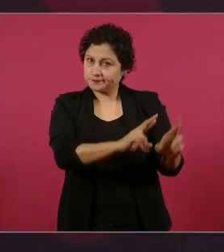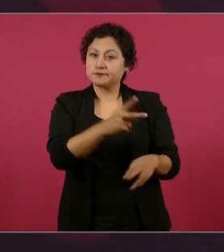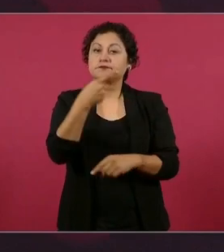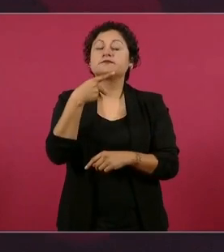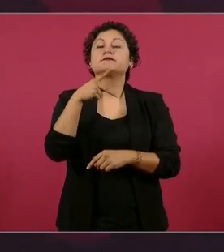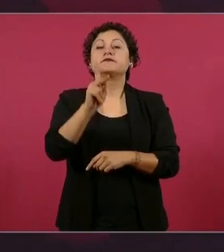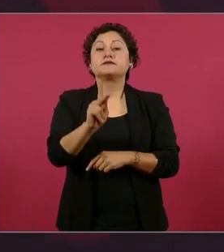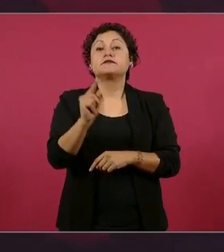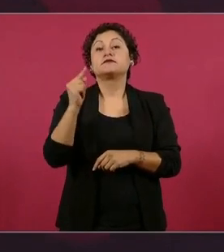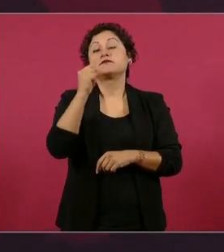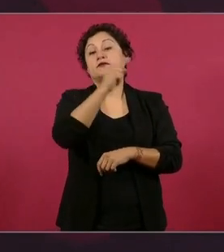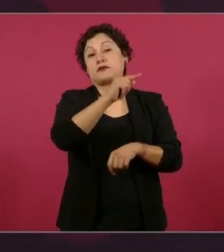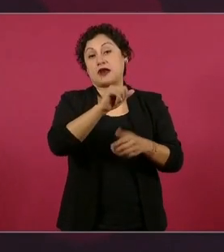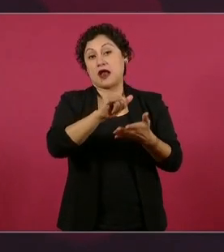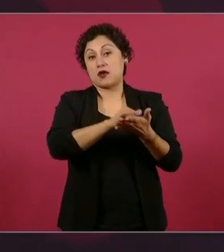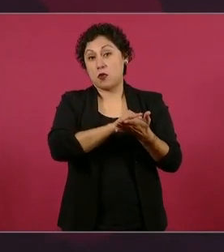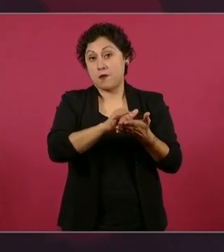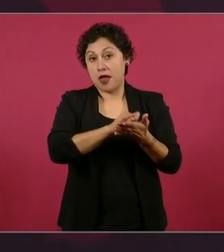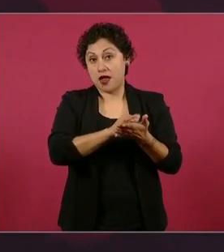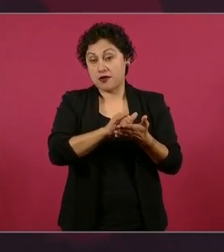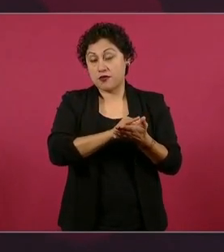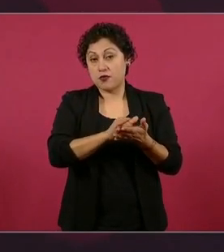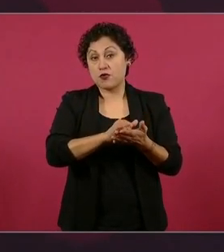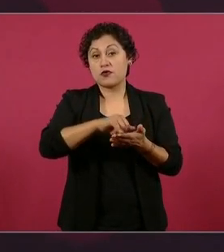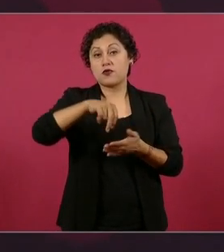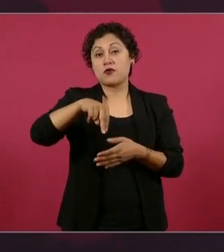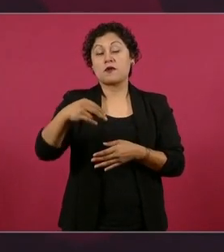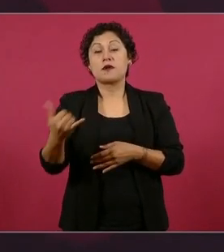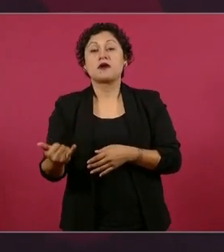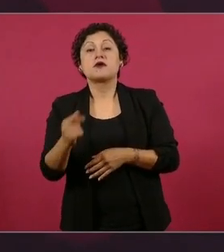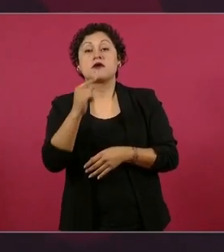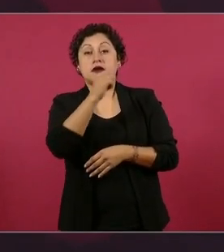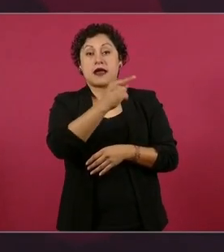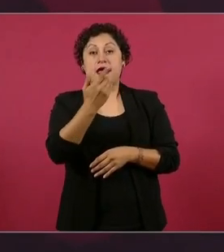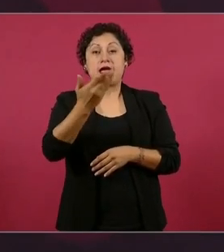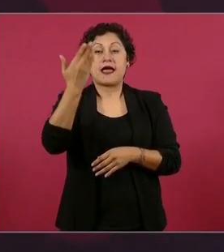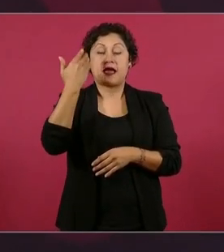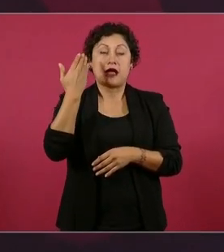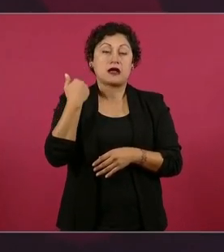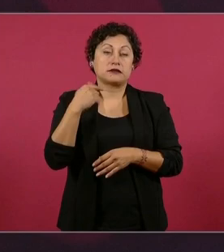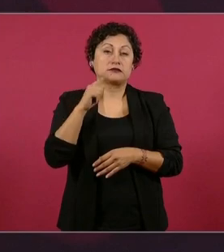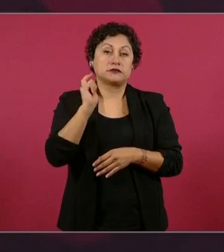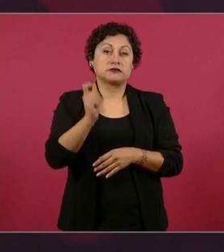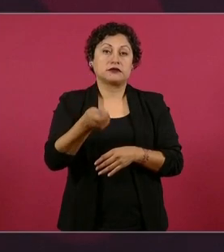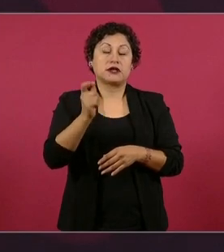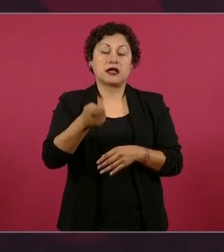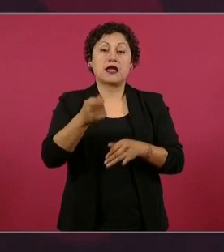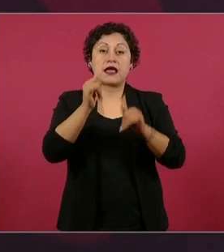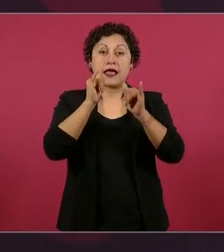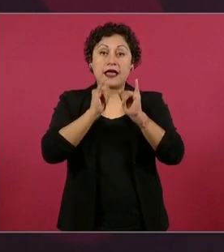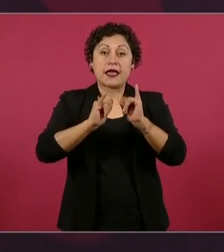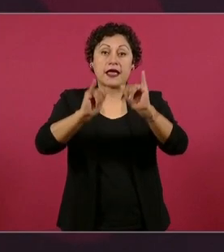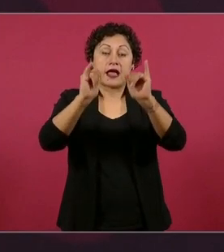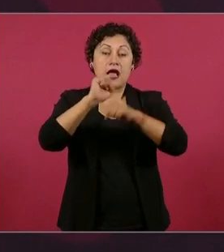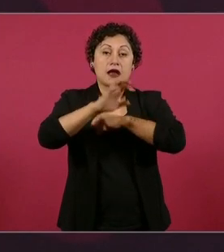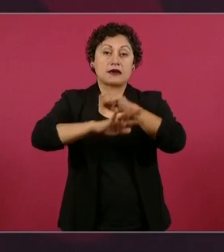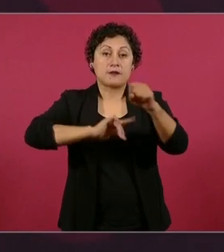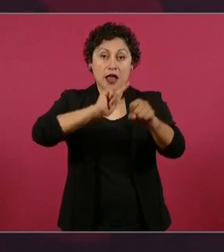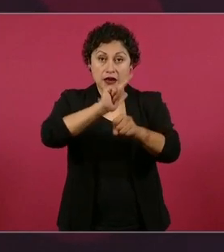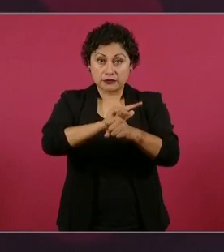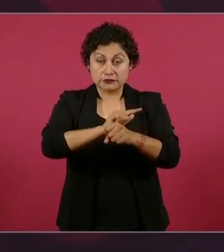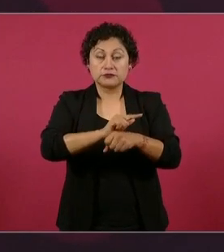en lo que hoy es Nueva York, y ya en la Ciudad de México había universidades y había